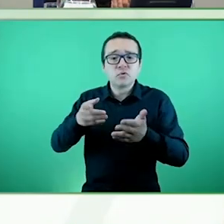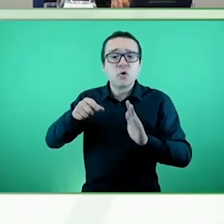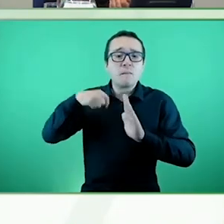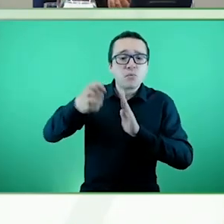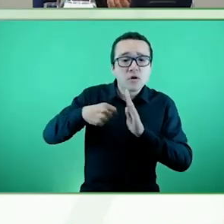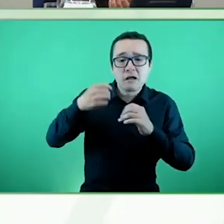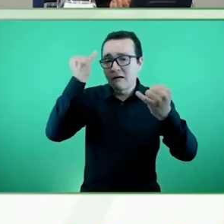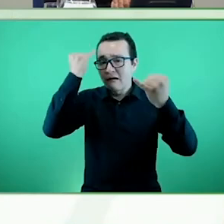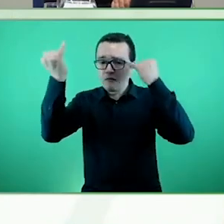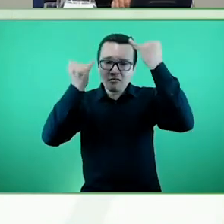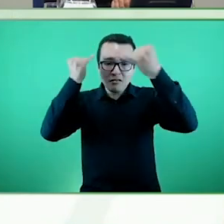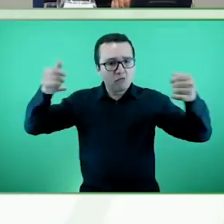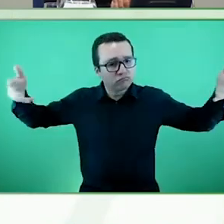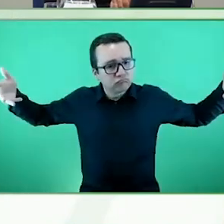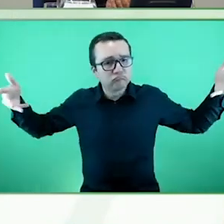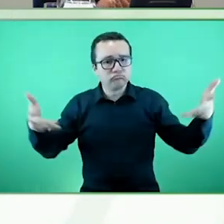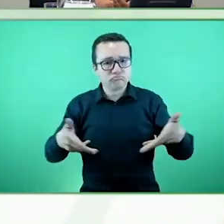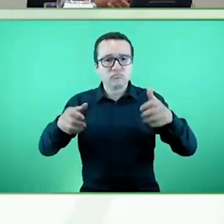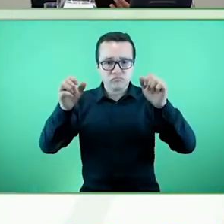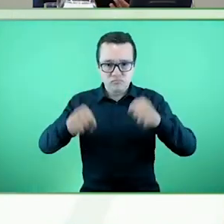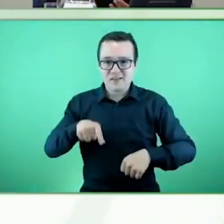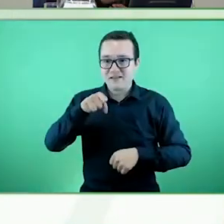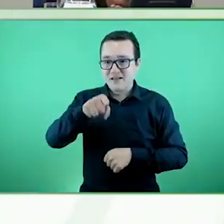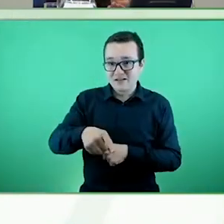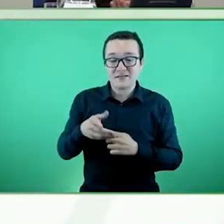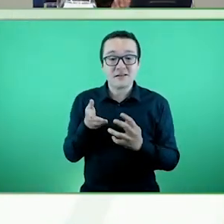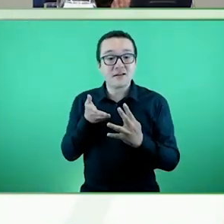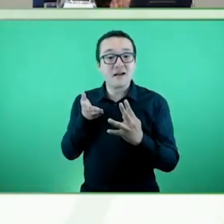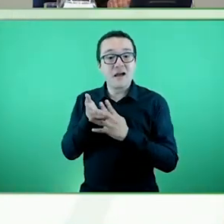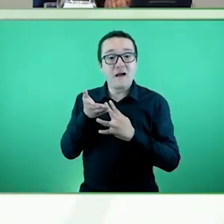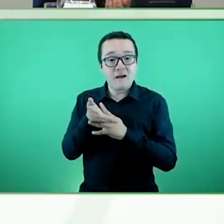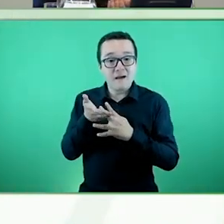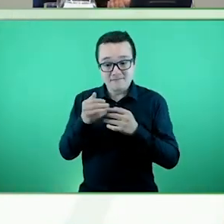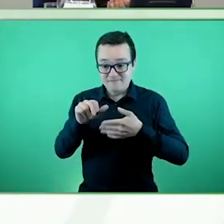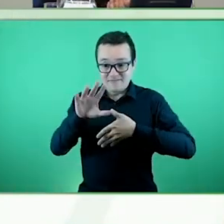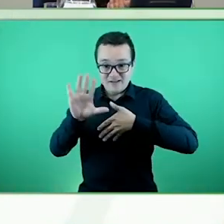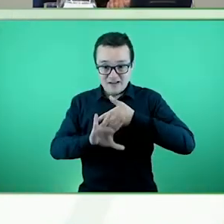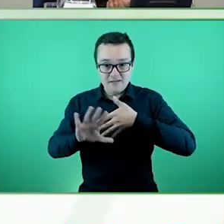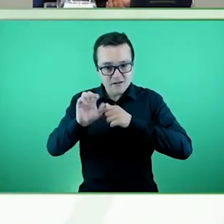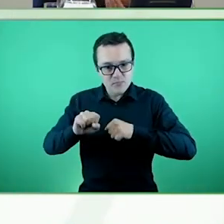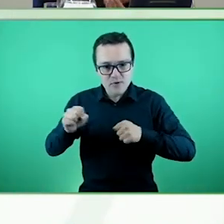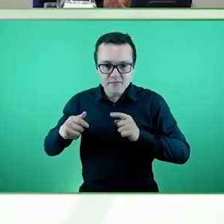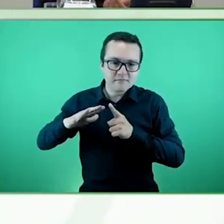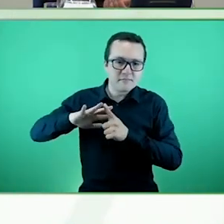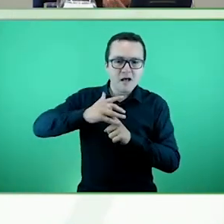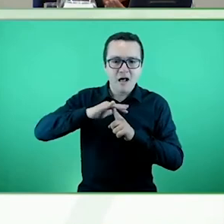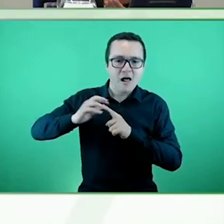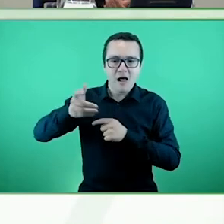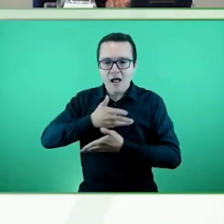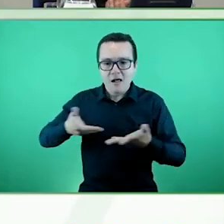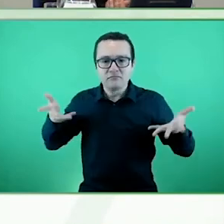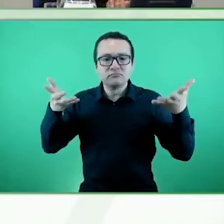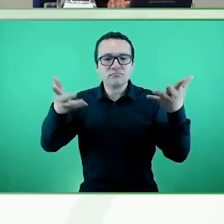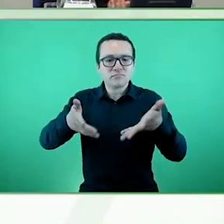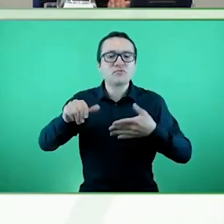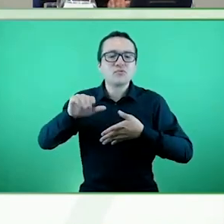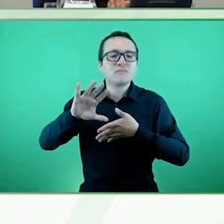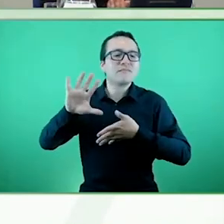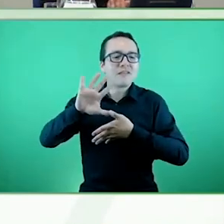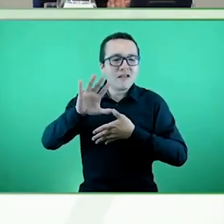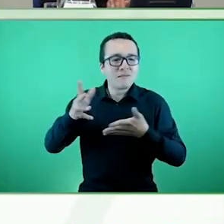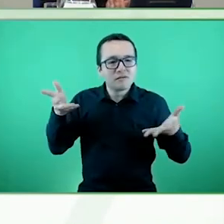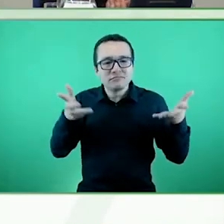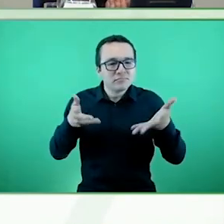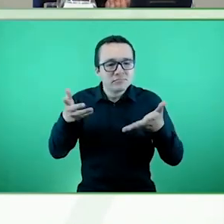queremos llevar el America Girls Can Code como uno de los cases para el América Accesible. ¿El por qué? Porque exactamente